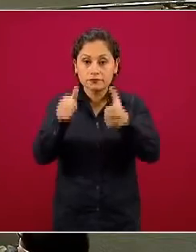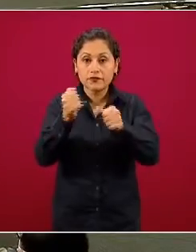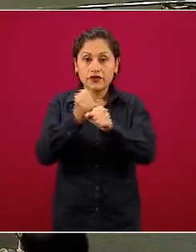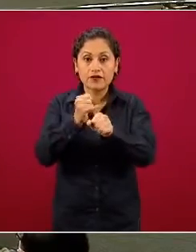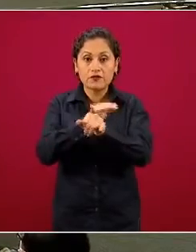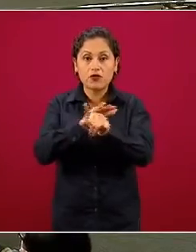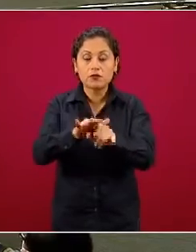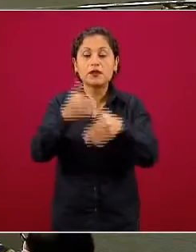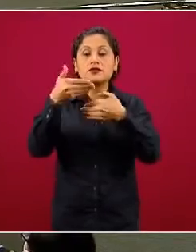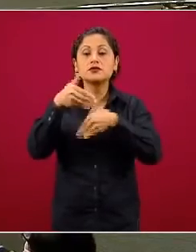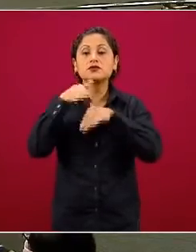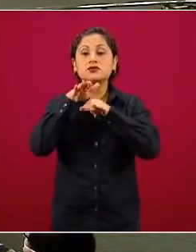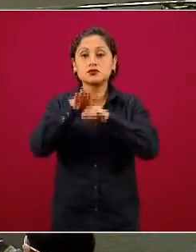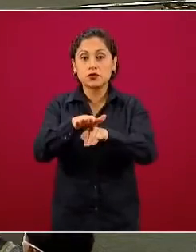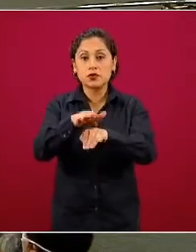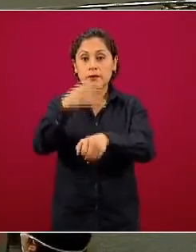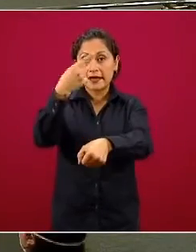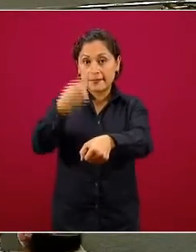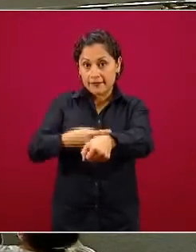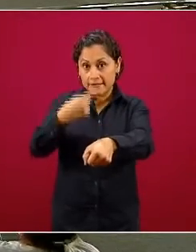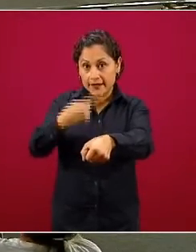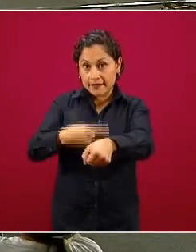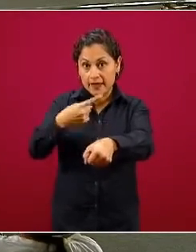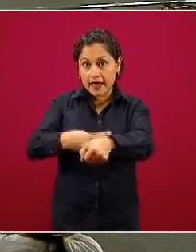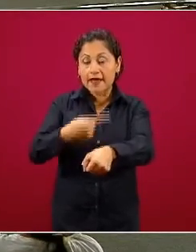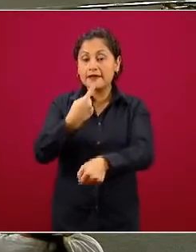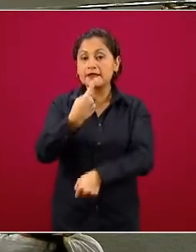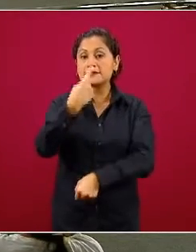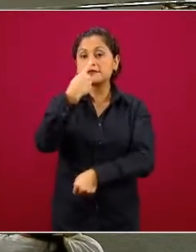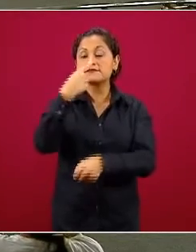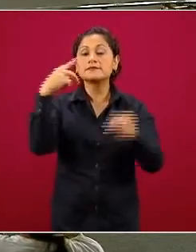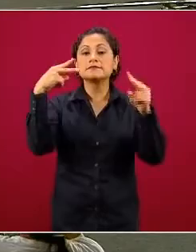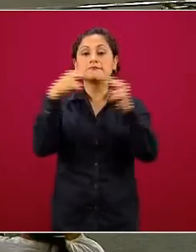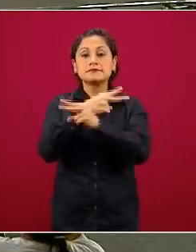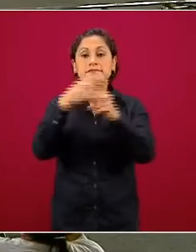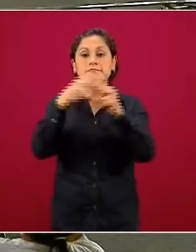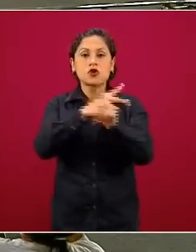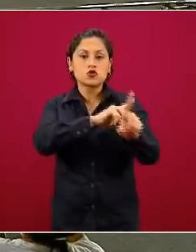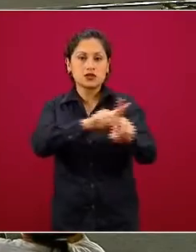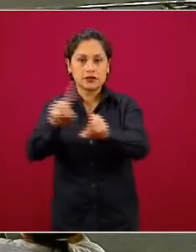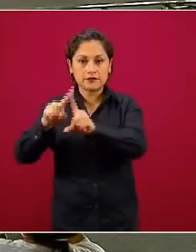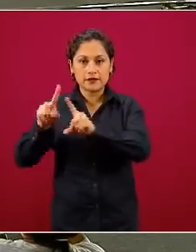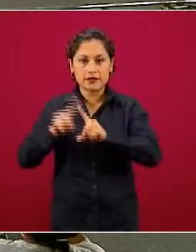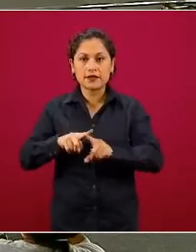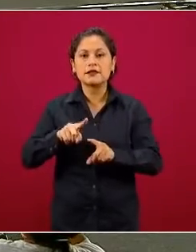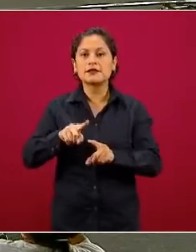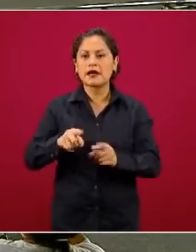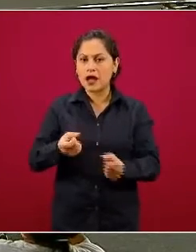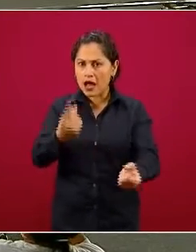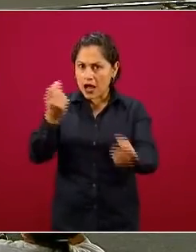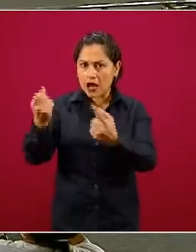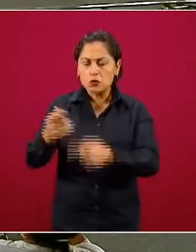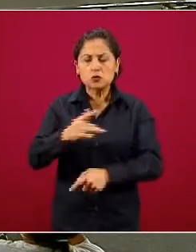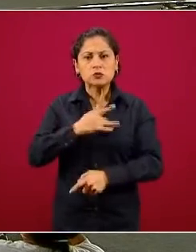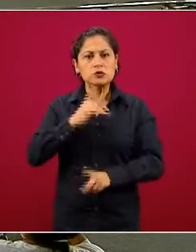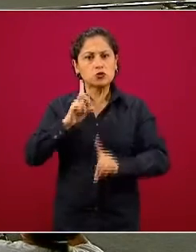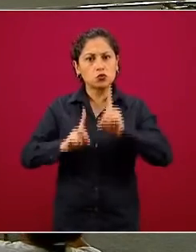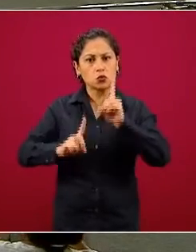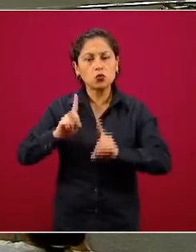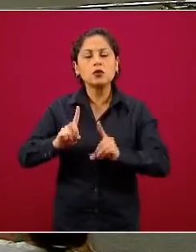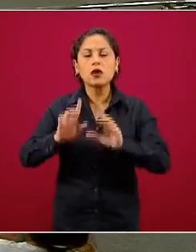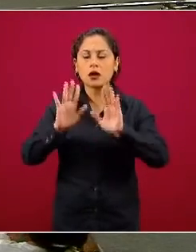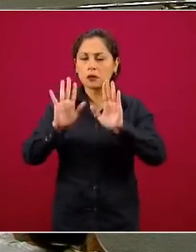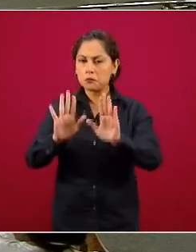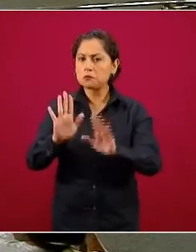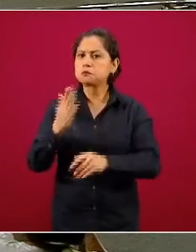información sobre las enfermedades respiratorias para poner en contexto esta inquietud, que quiero decir de pasada, que nos